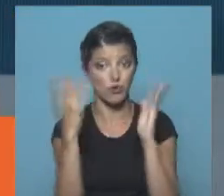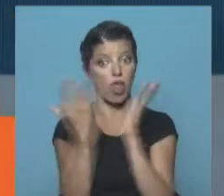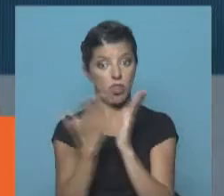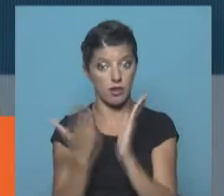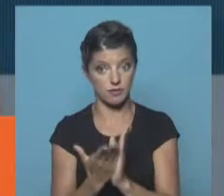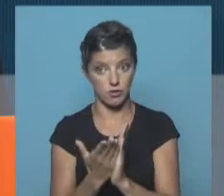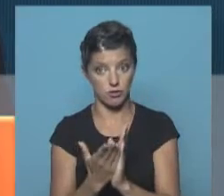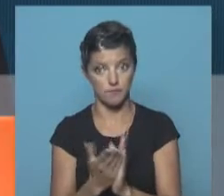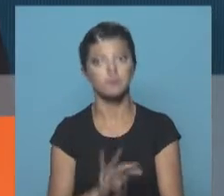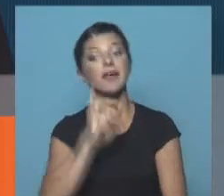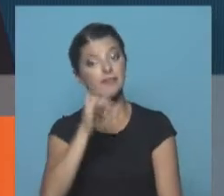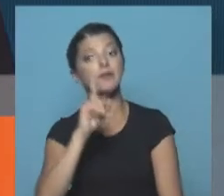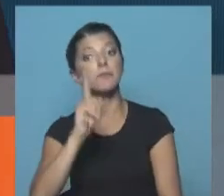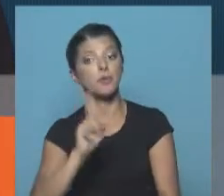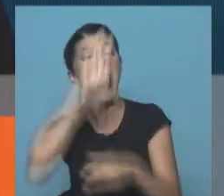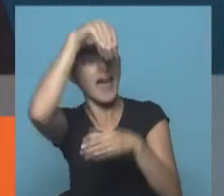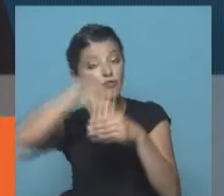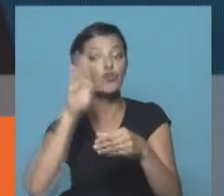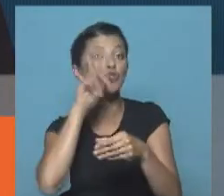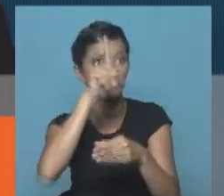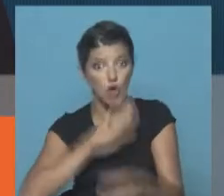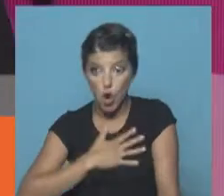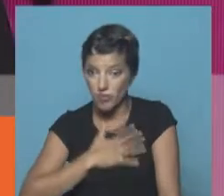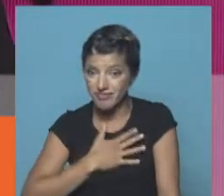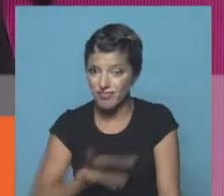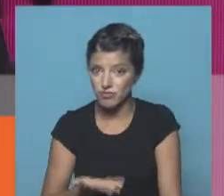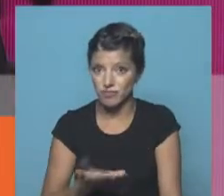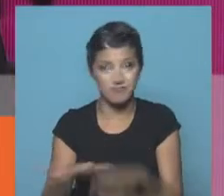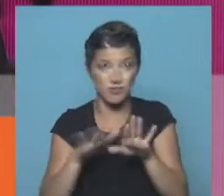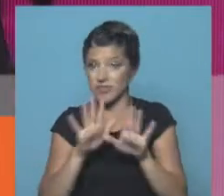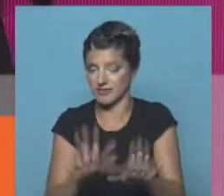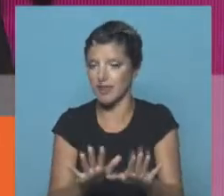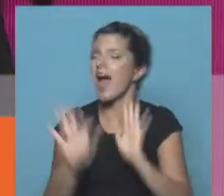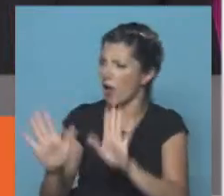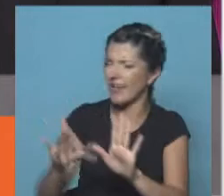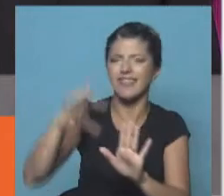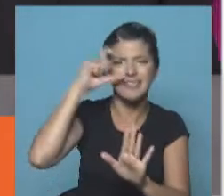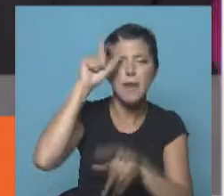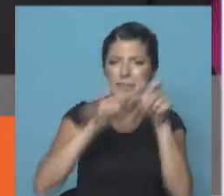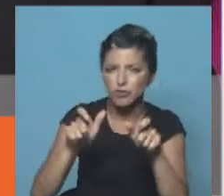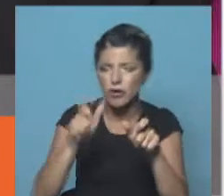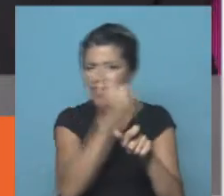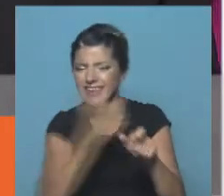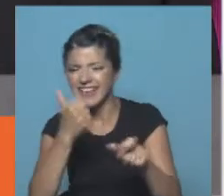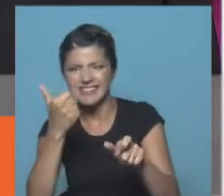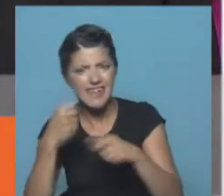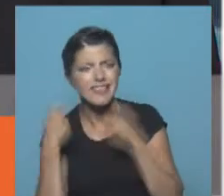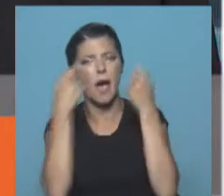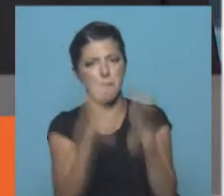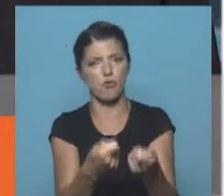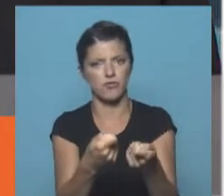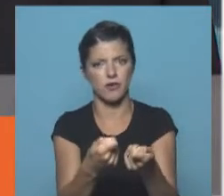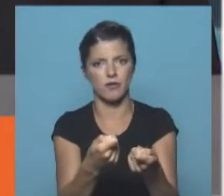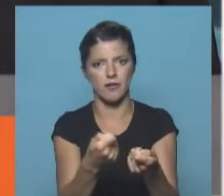exterior y con satisfacción dentro de los Estados Unidos. Ahora, esta es una realidad. 6 de cada 10. 6 de cada 10. ¿Dimos por cerrada ya la cuestión